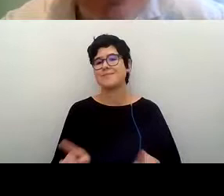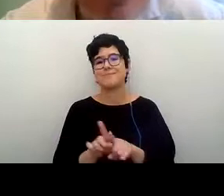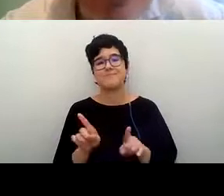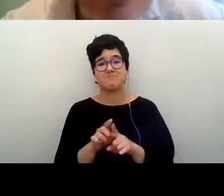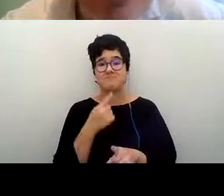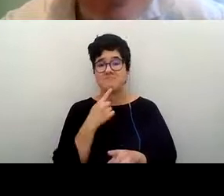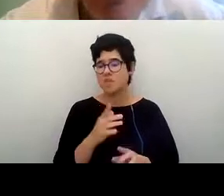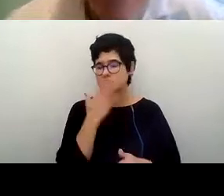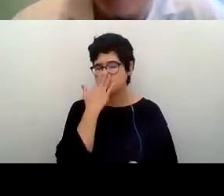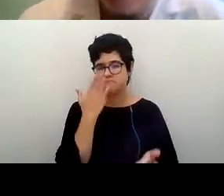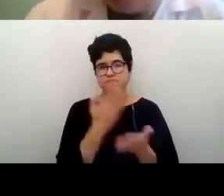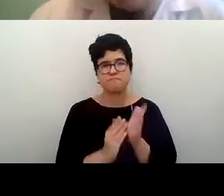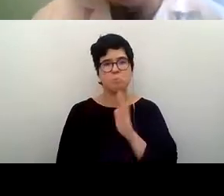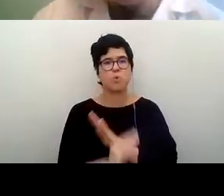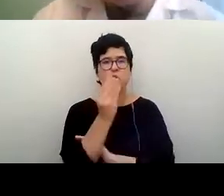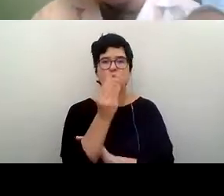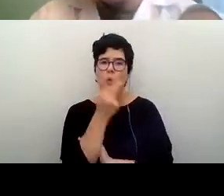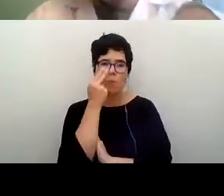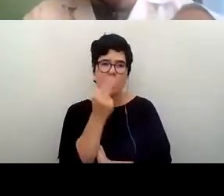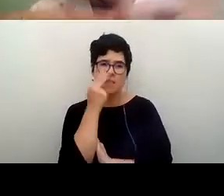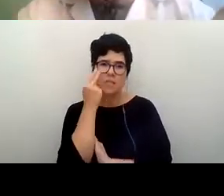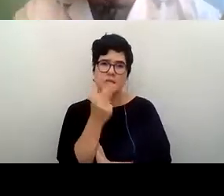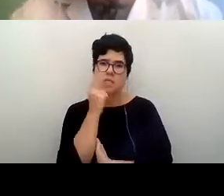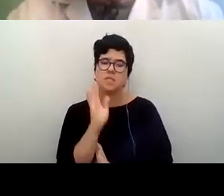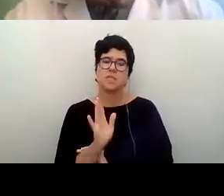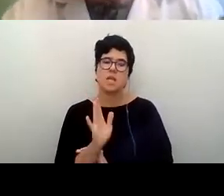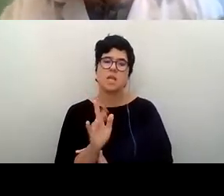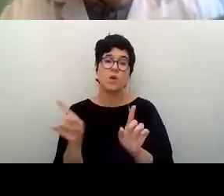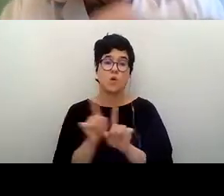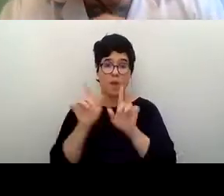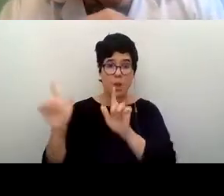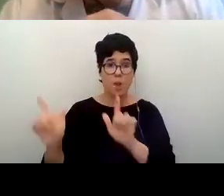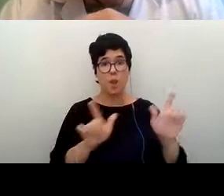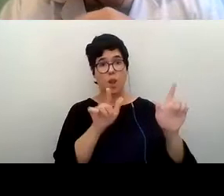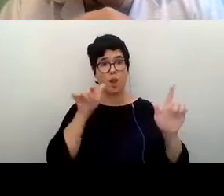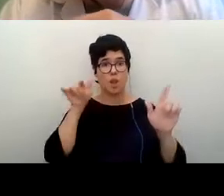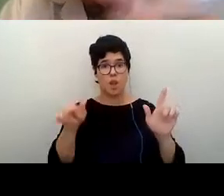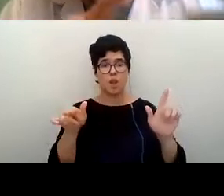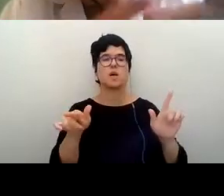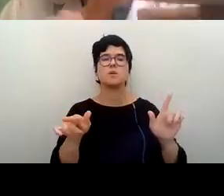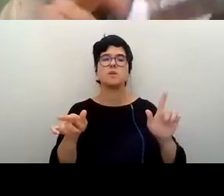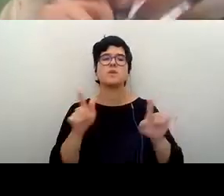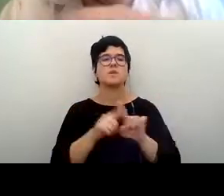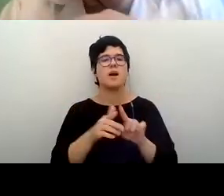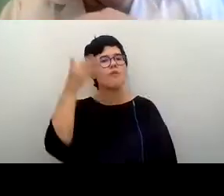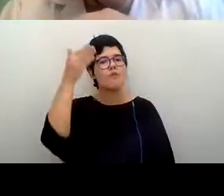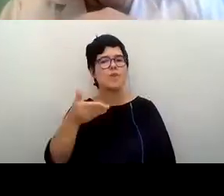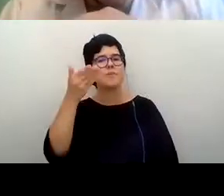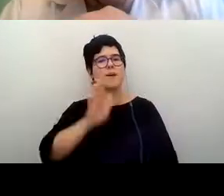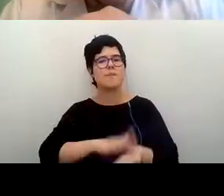interesantes fundamentalmente en esta diapositiva en concreto, fundamentalmente para todo lo que tiene que ver con el estado